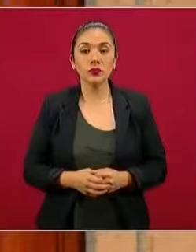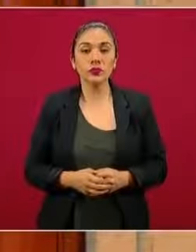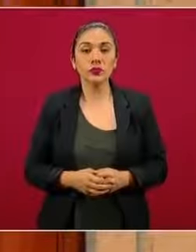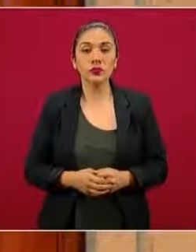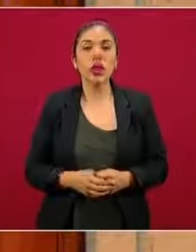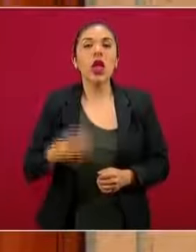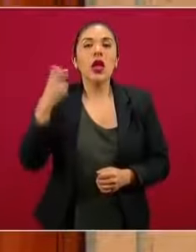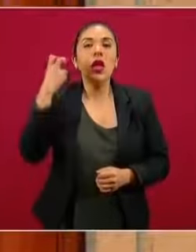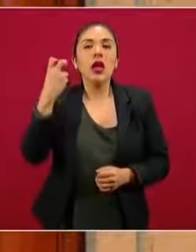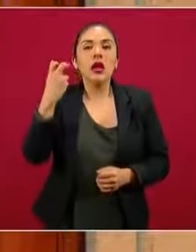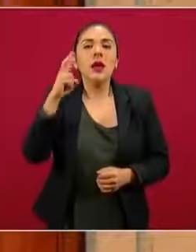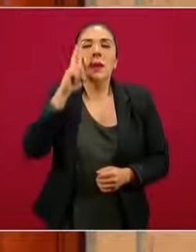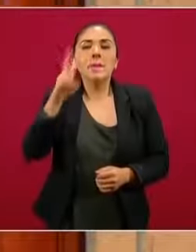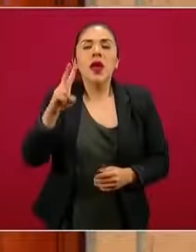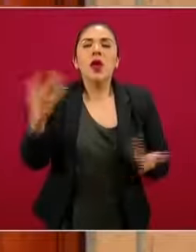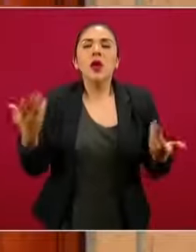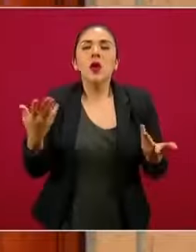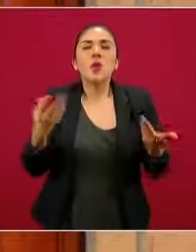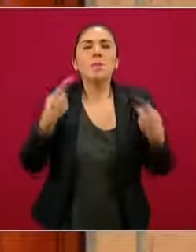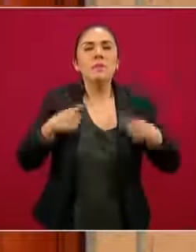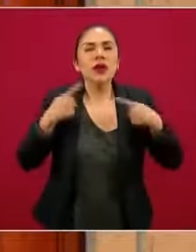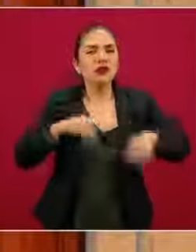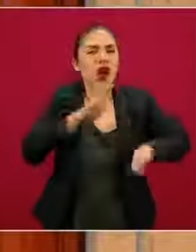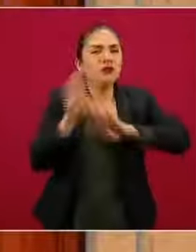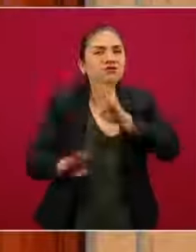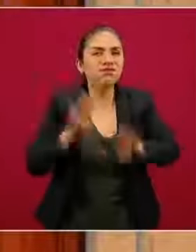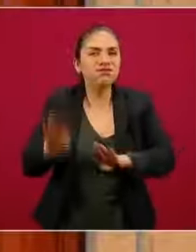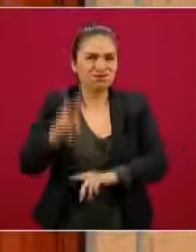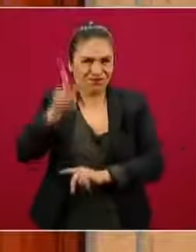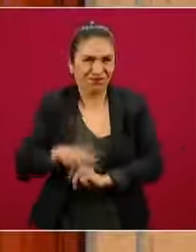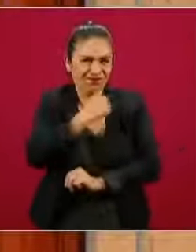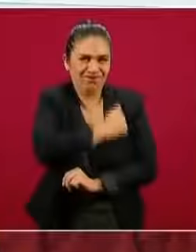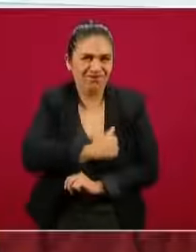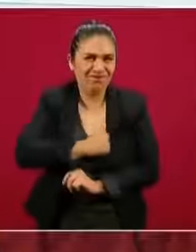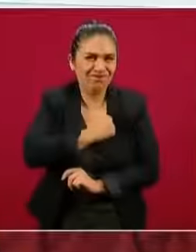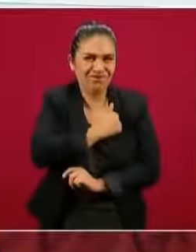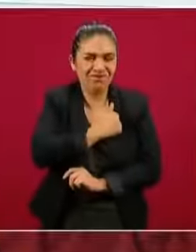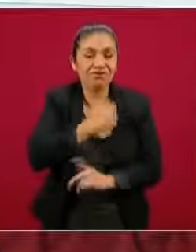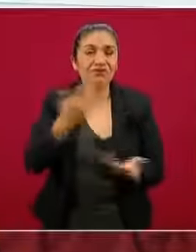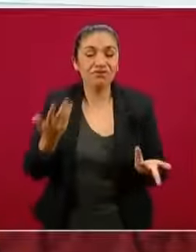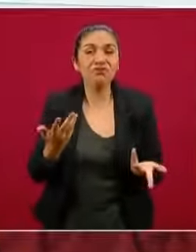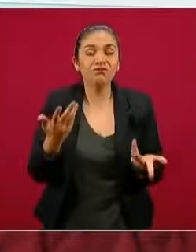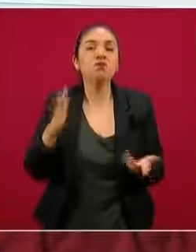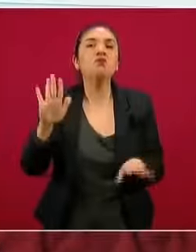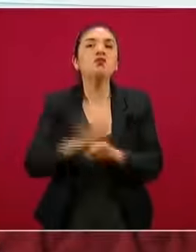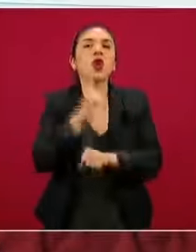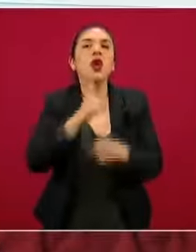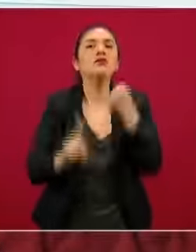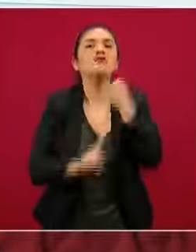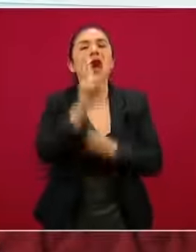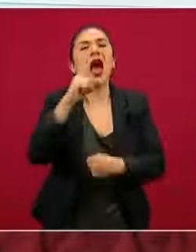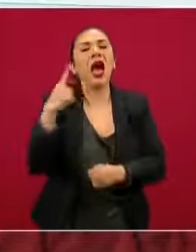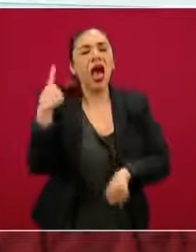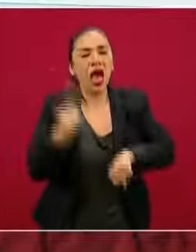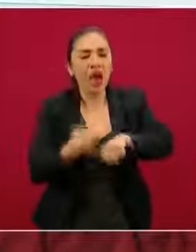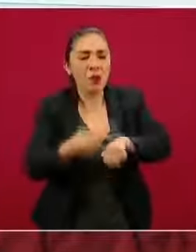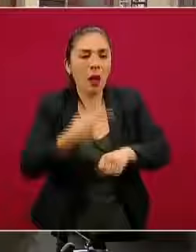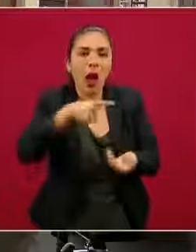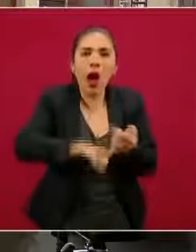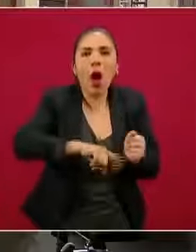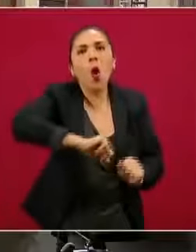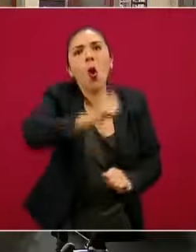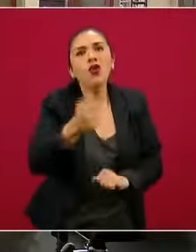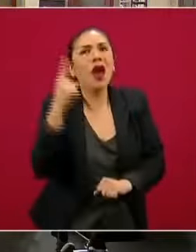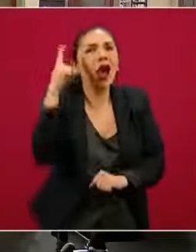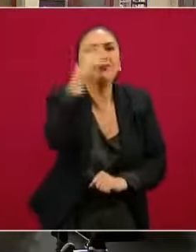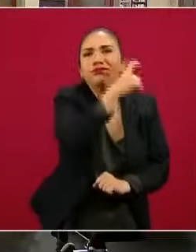el comportamiento de la mortalidad, las personas que lamentablemente han fallecido a consecuencia de las complicaciones de la enfermedad.